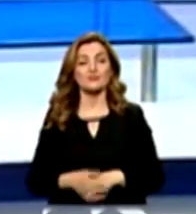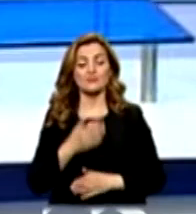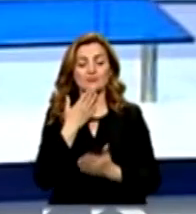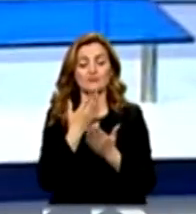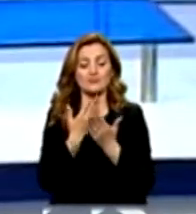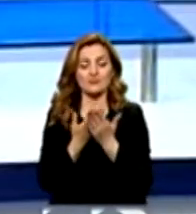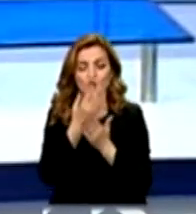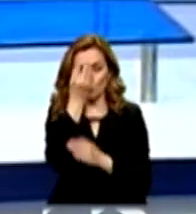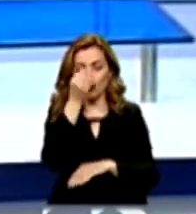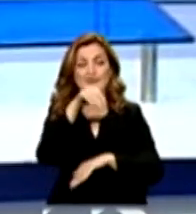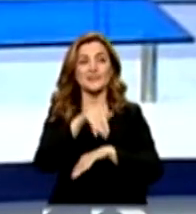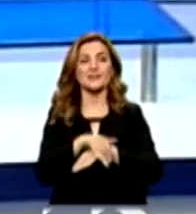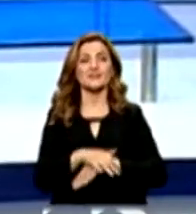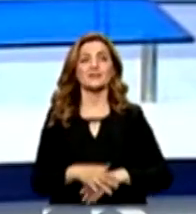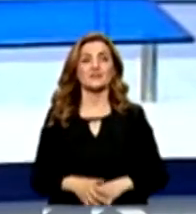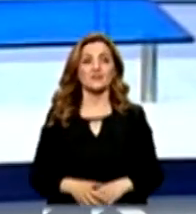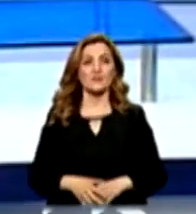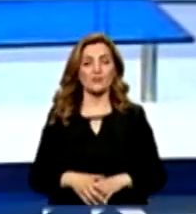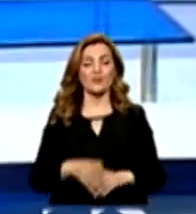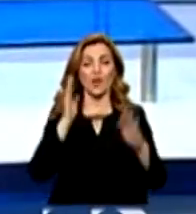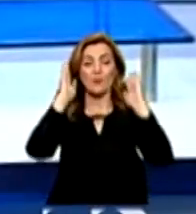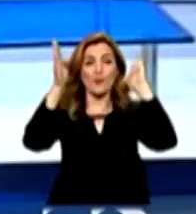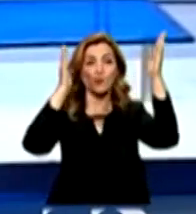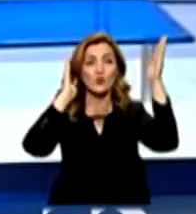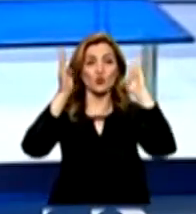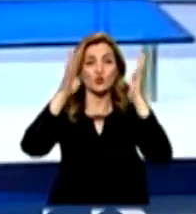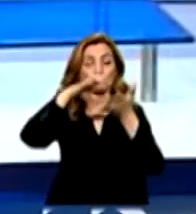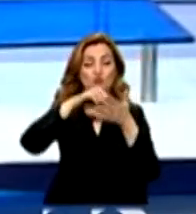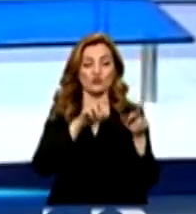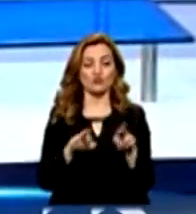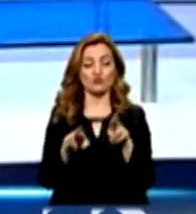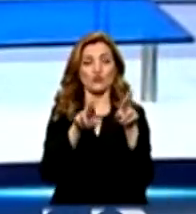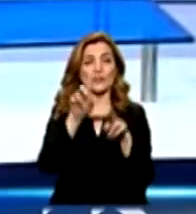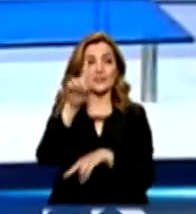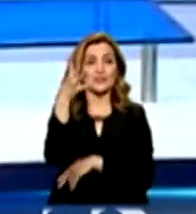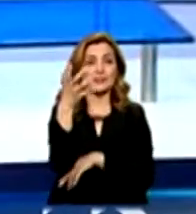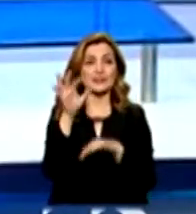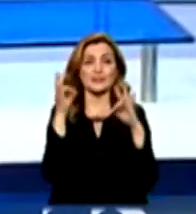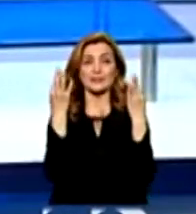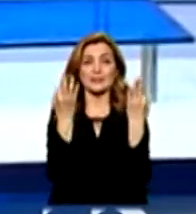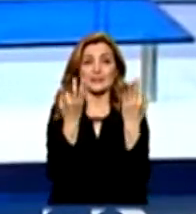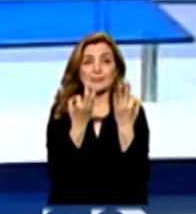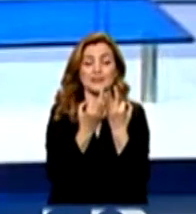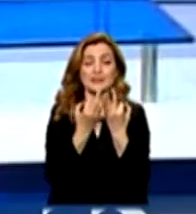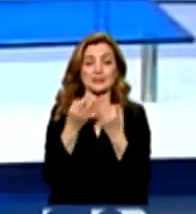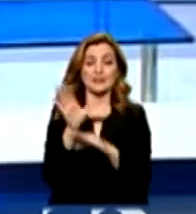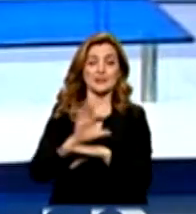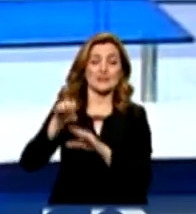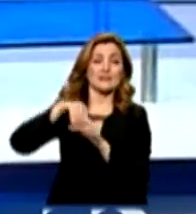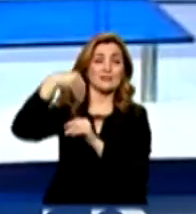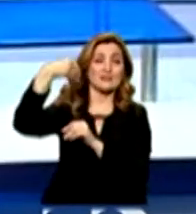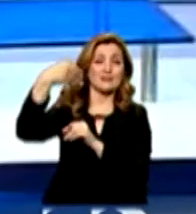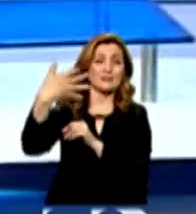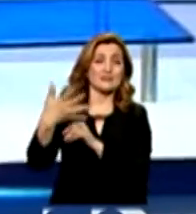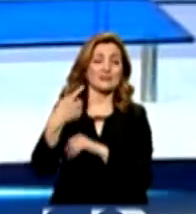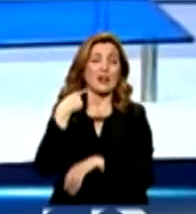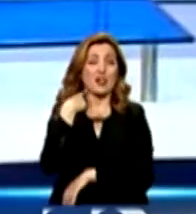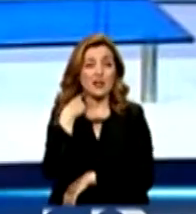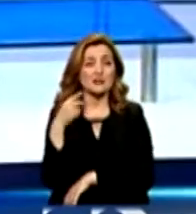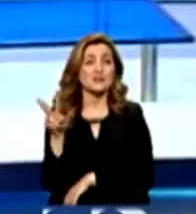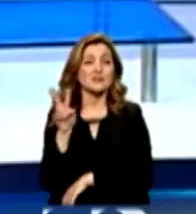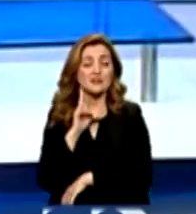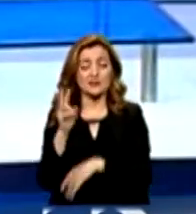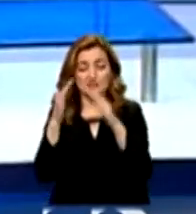Gracias, Iván. Buenas tardes para ti también. En Babahoyo, provincia de Los Ríos, 115 familias de sectores rurales están afectadas por el invierno.